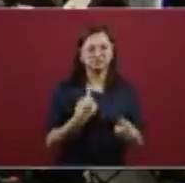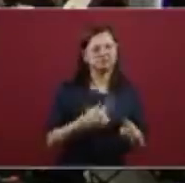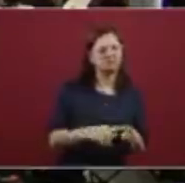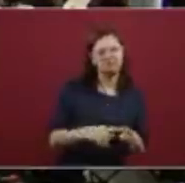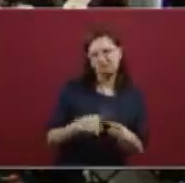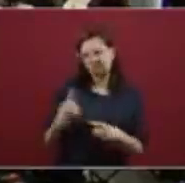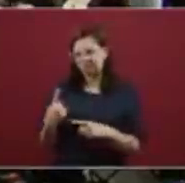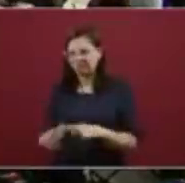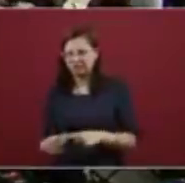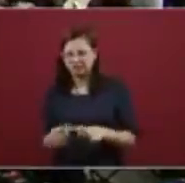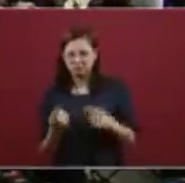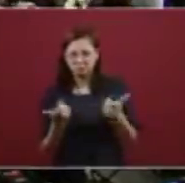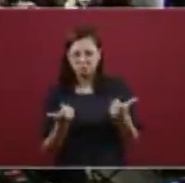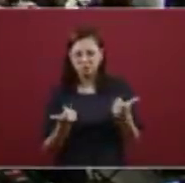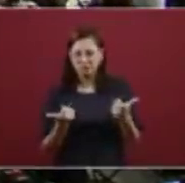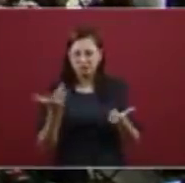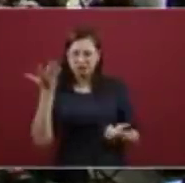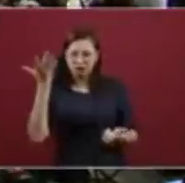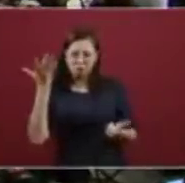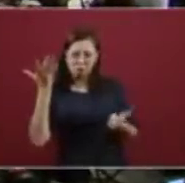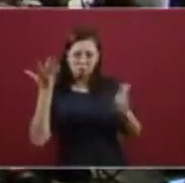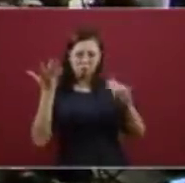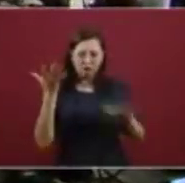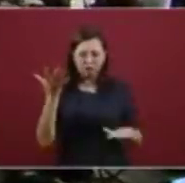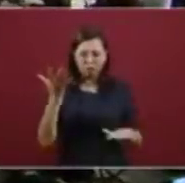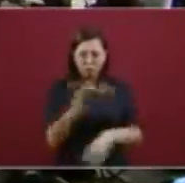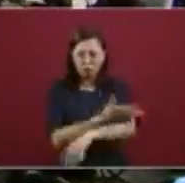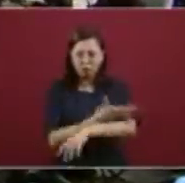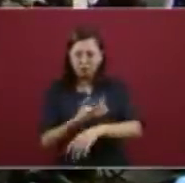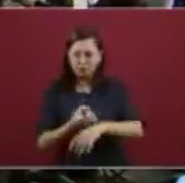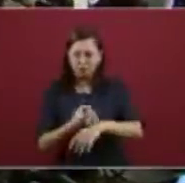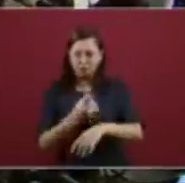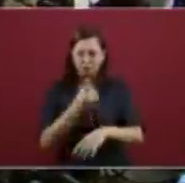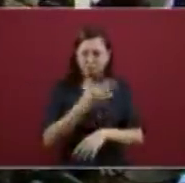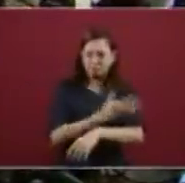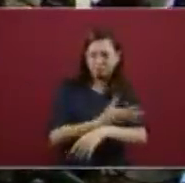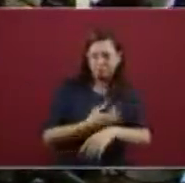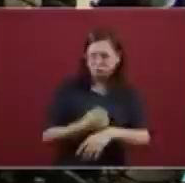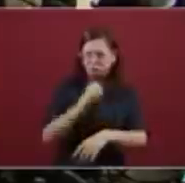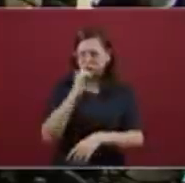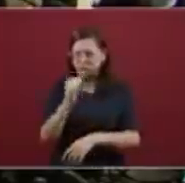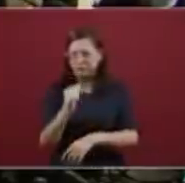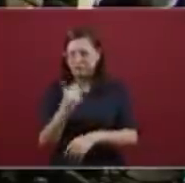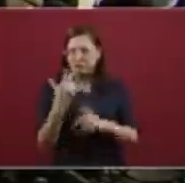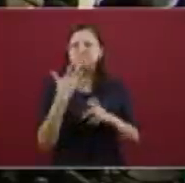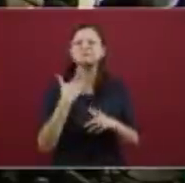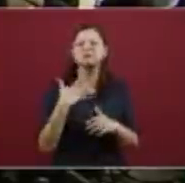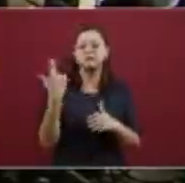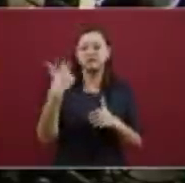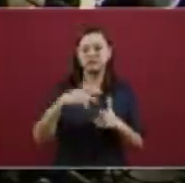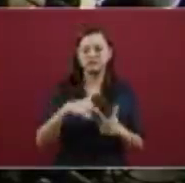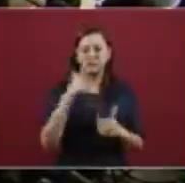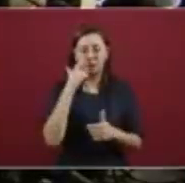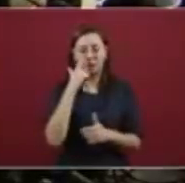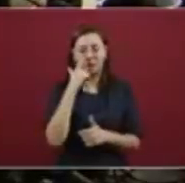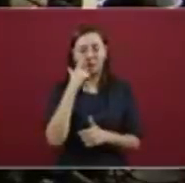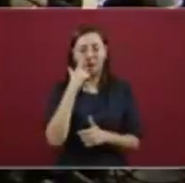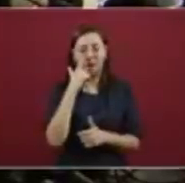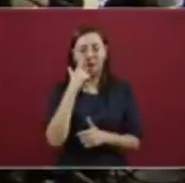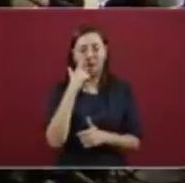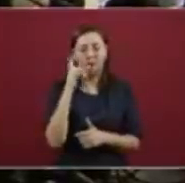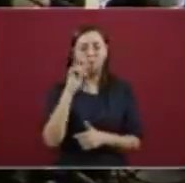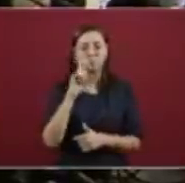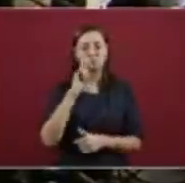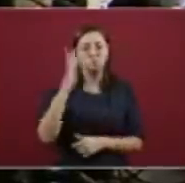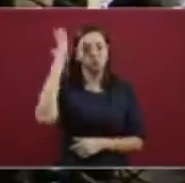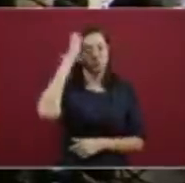los precios de las gasolinas. La secretaria de Energía,